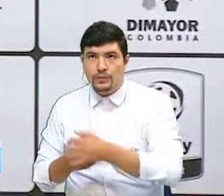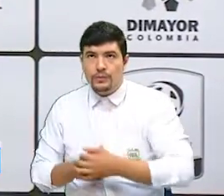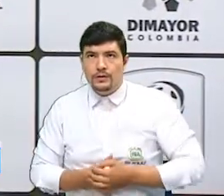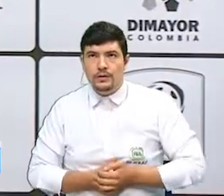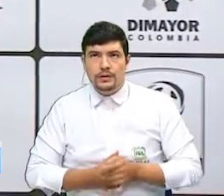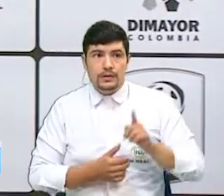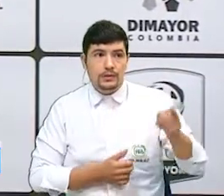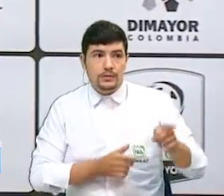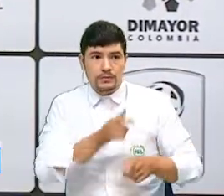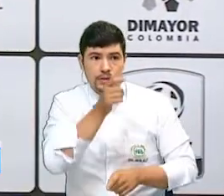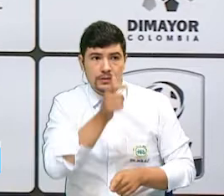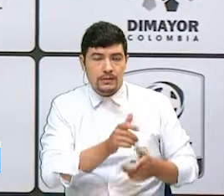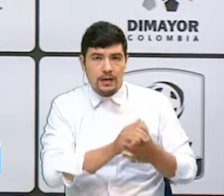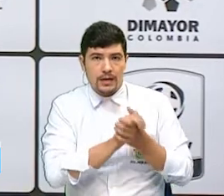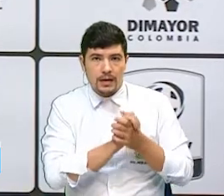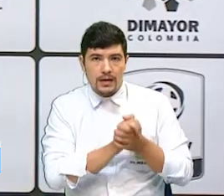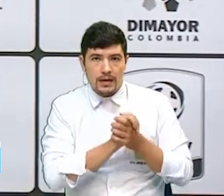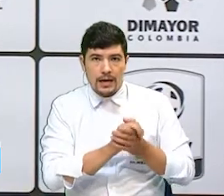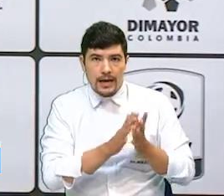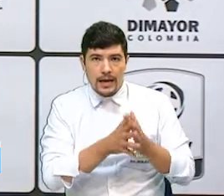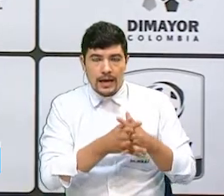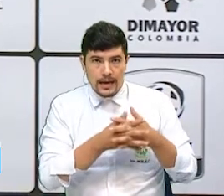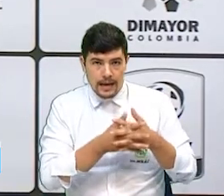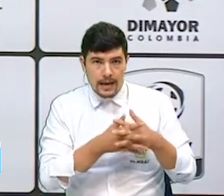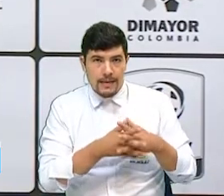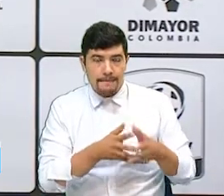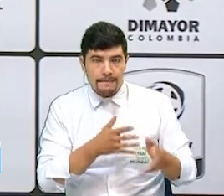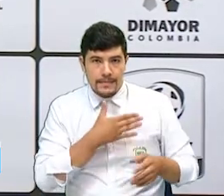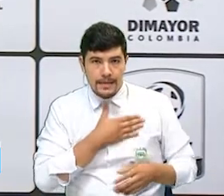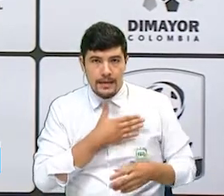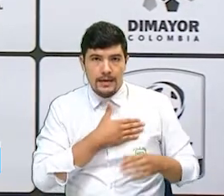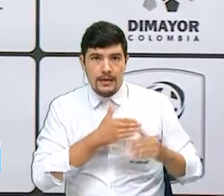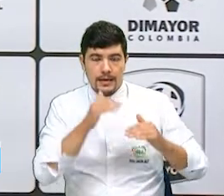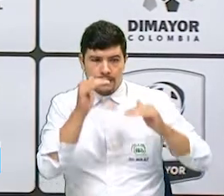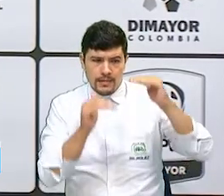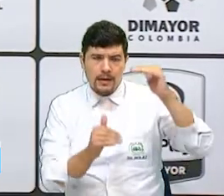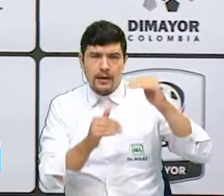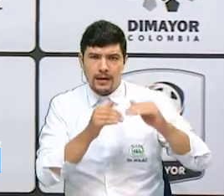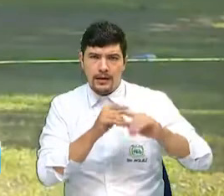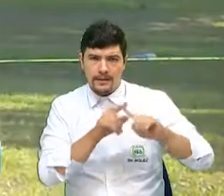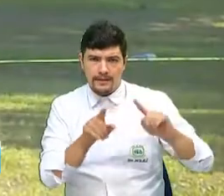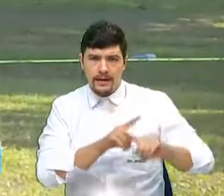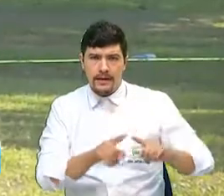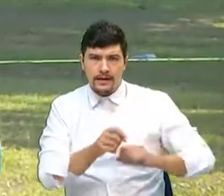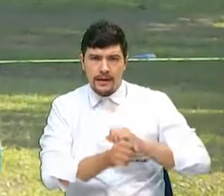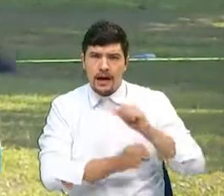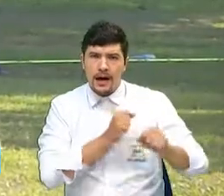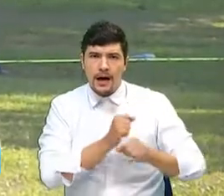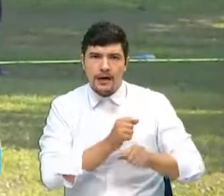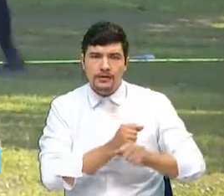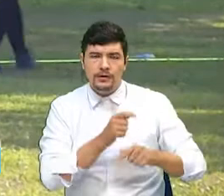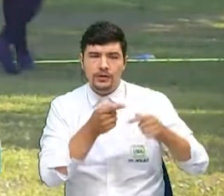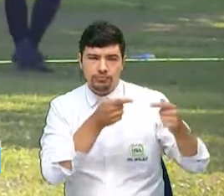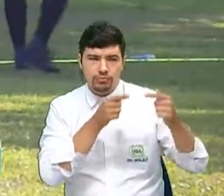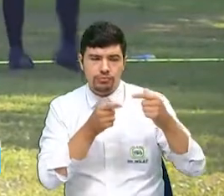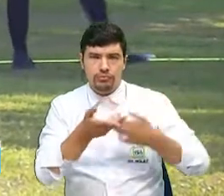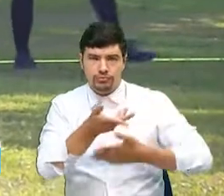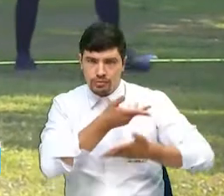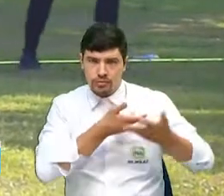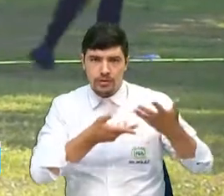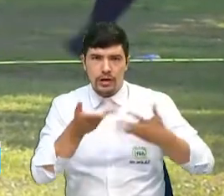tenemos una diferencia de edad y comulgamos mucho en el gusto futbolístico más que nada. Me gustó el